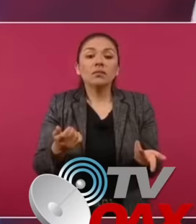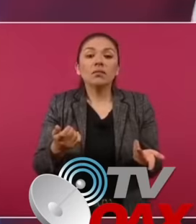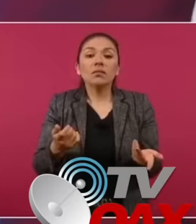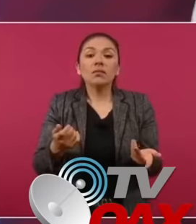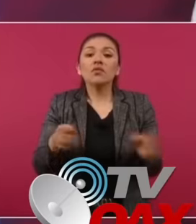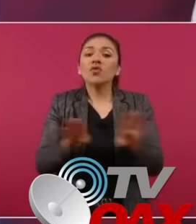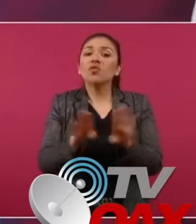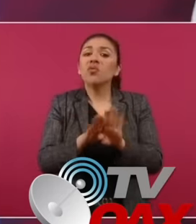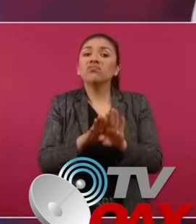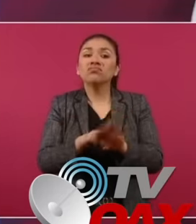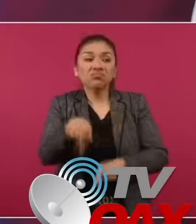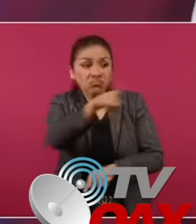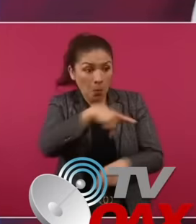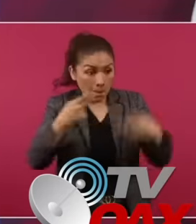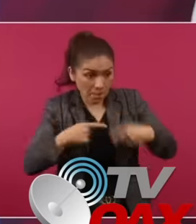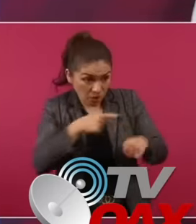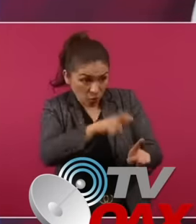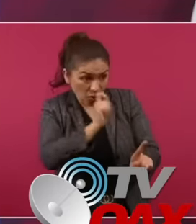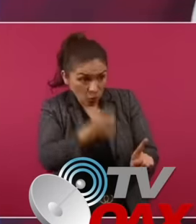los tiene vetados